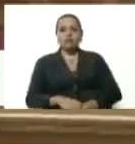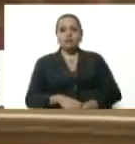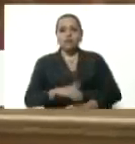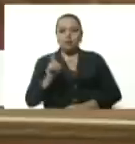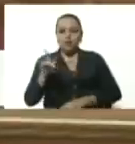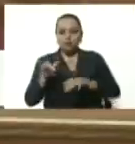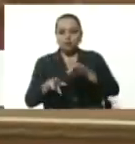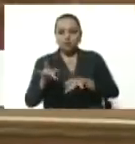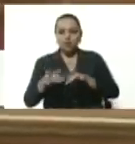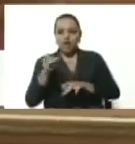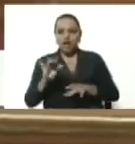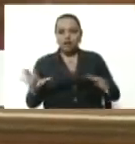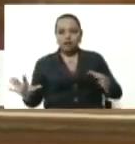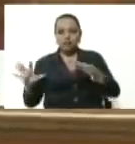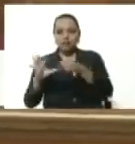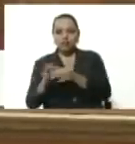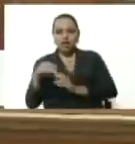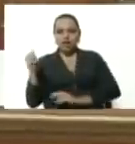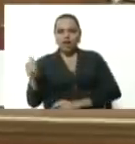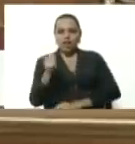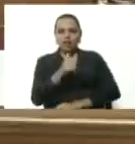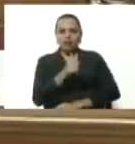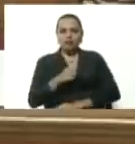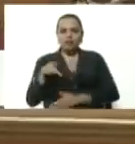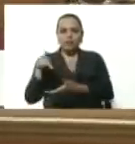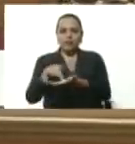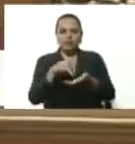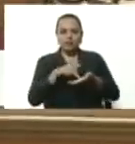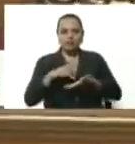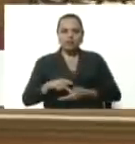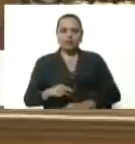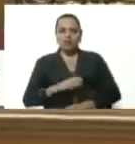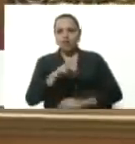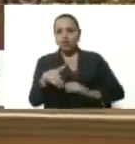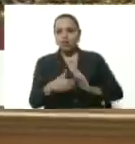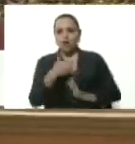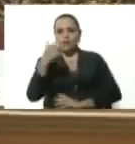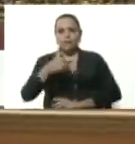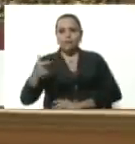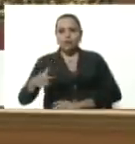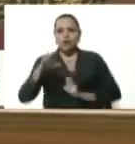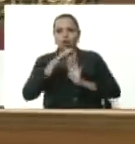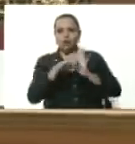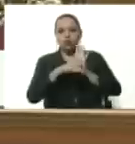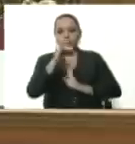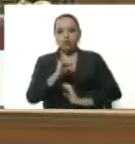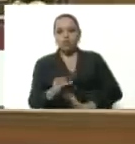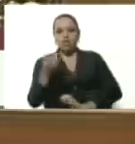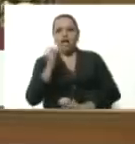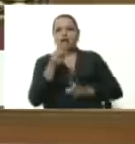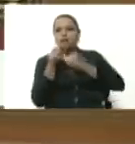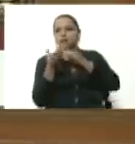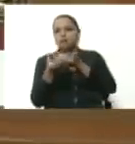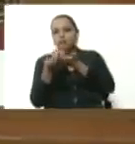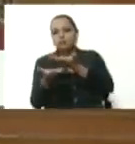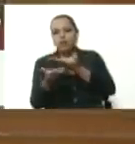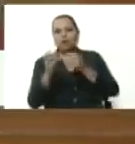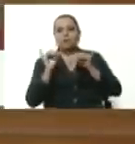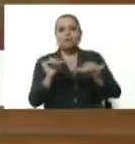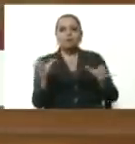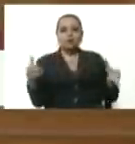misma tendrá anexa todas y cada una de las intervenciones de las y los constituyentes que hayan intervenido en